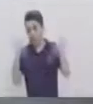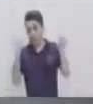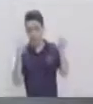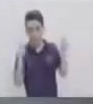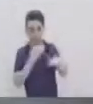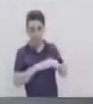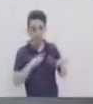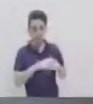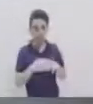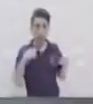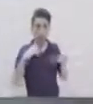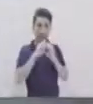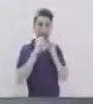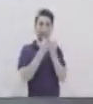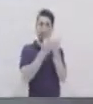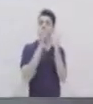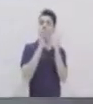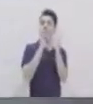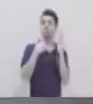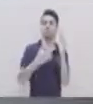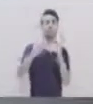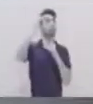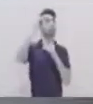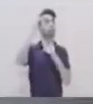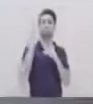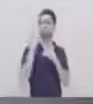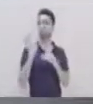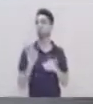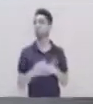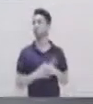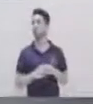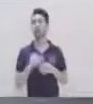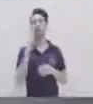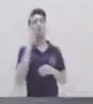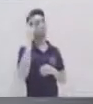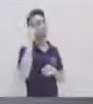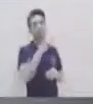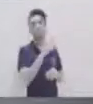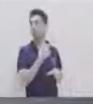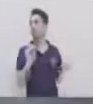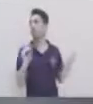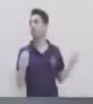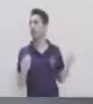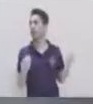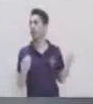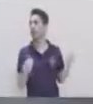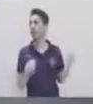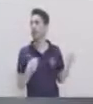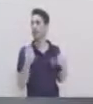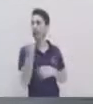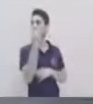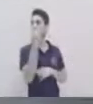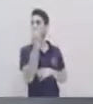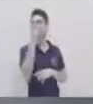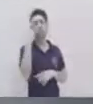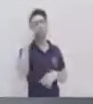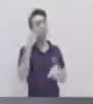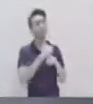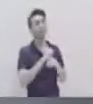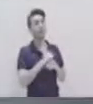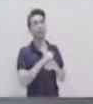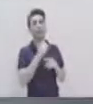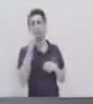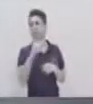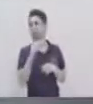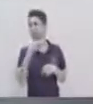más rápido, trabajamos en equipo y alcanzamos lo que queremos, ¿verdad? ¿Qué aspecto debe ser fundamental al momento de poner en